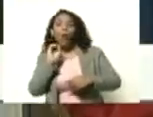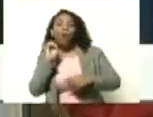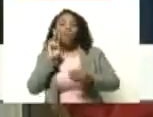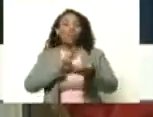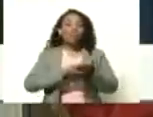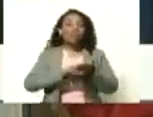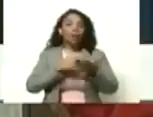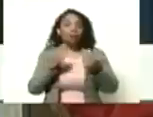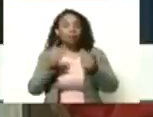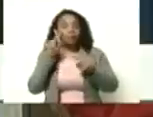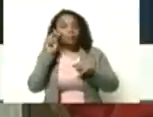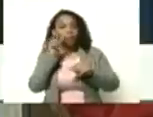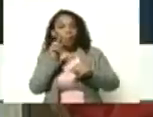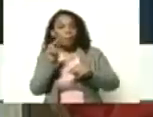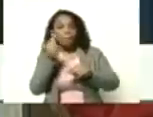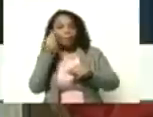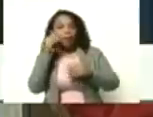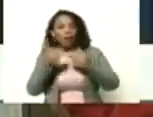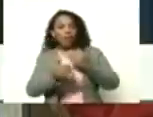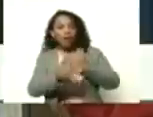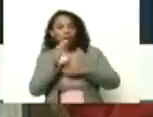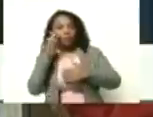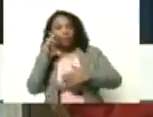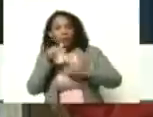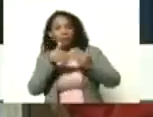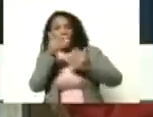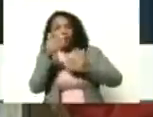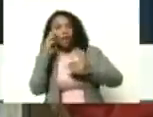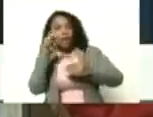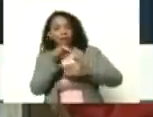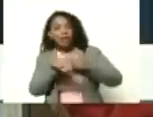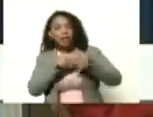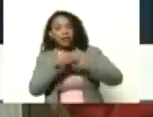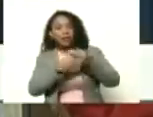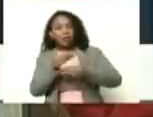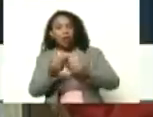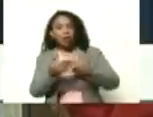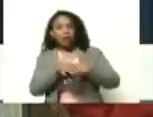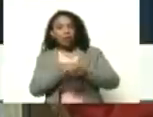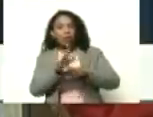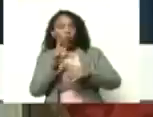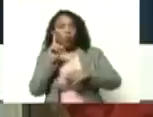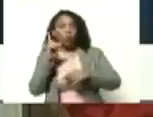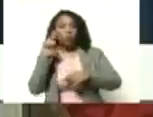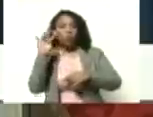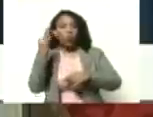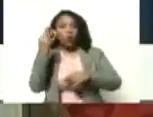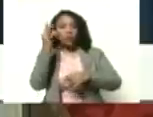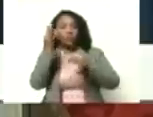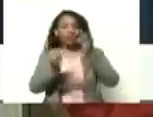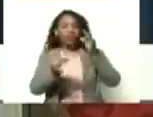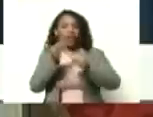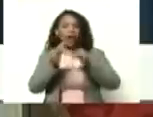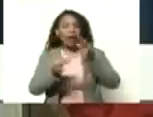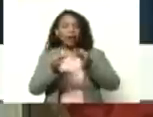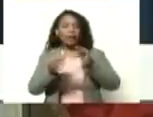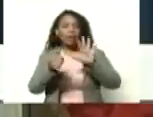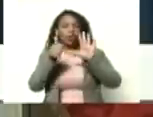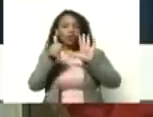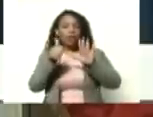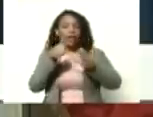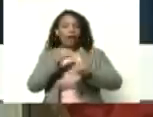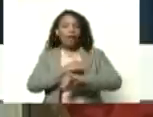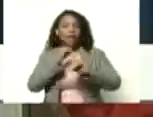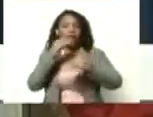en esa primera avanzada luego que hicimos todo esto incorporamos incluso un cuarto fiscal de los seis que finalmente